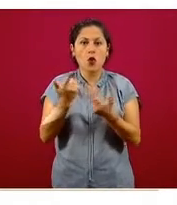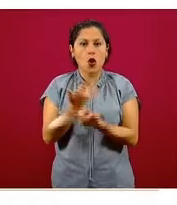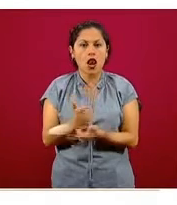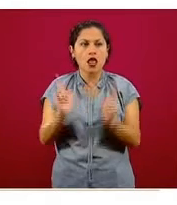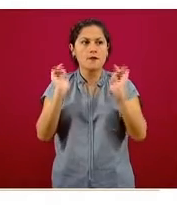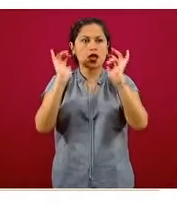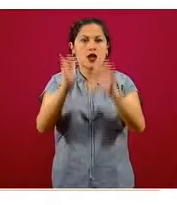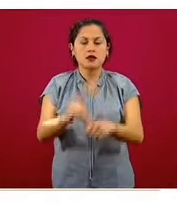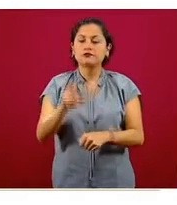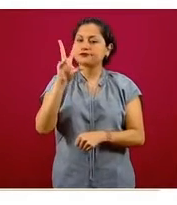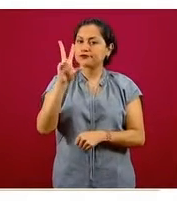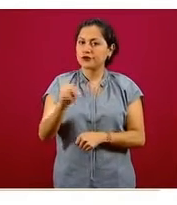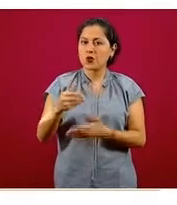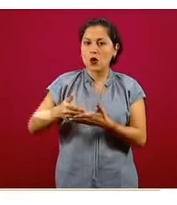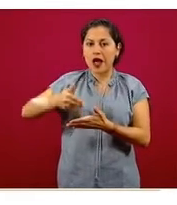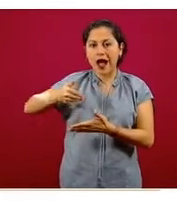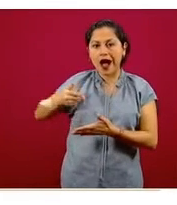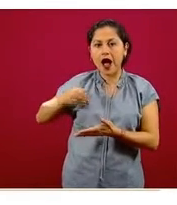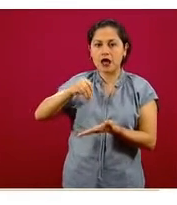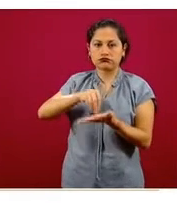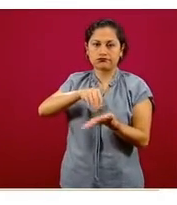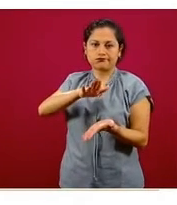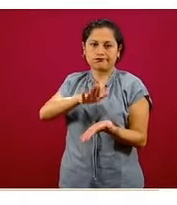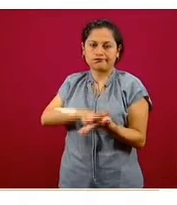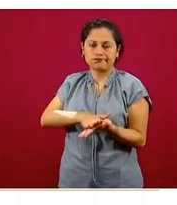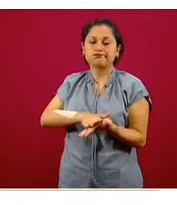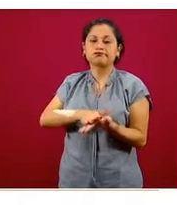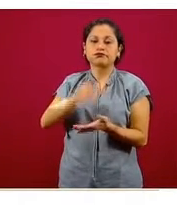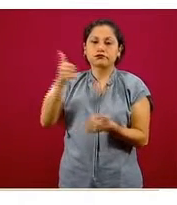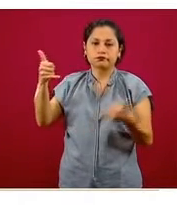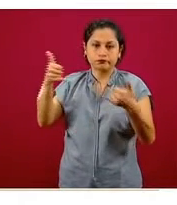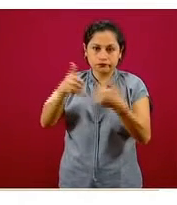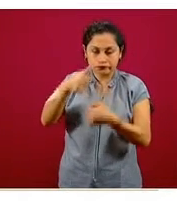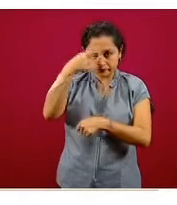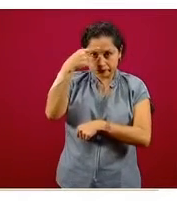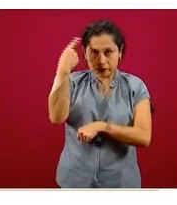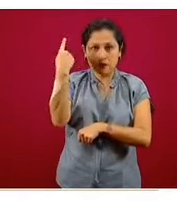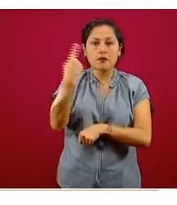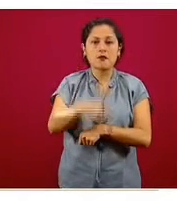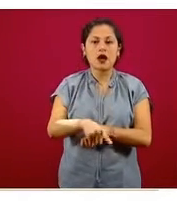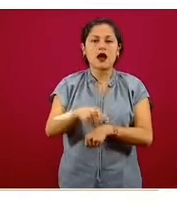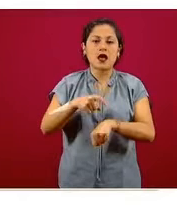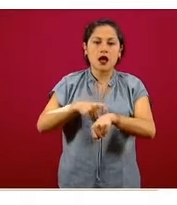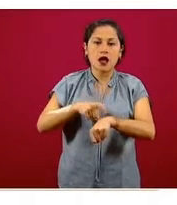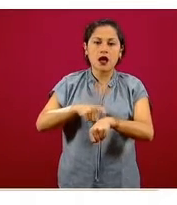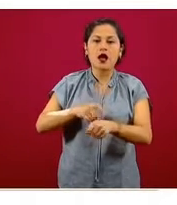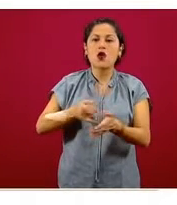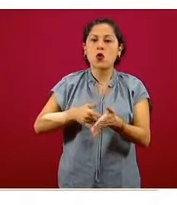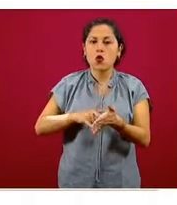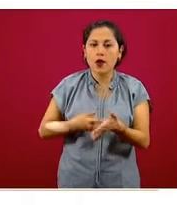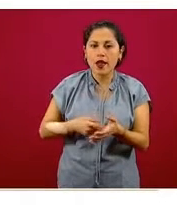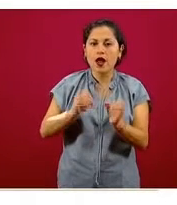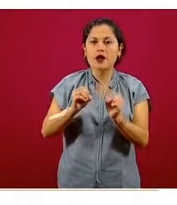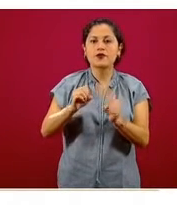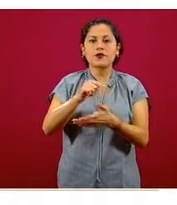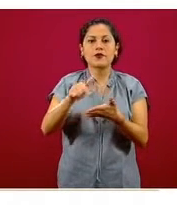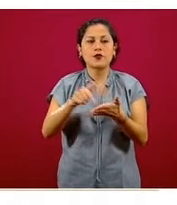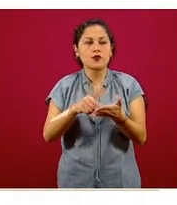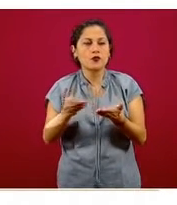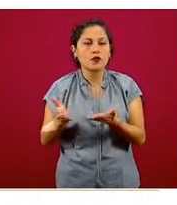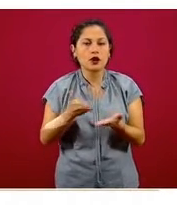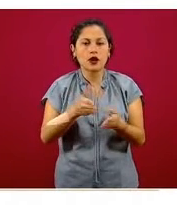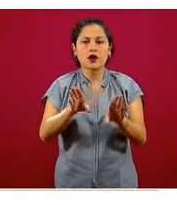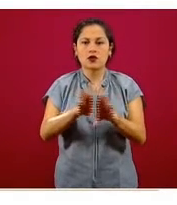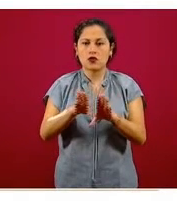dar el distanciamiento suficiente, así como los tiempos necesarios para la limpieza de todos los equipos y todo lo que se